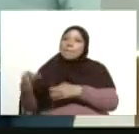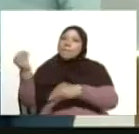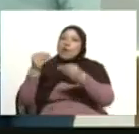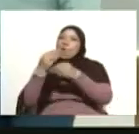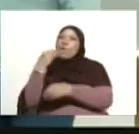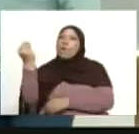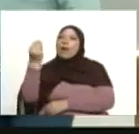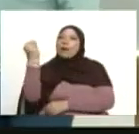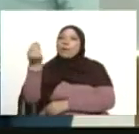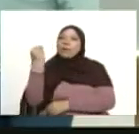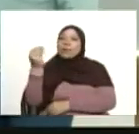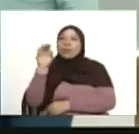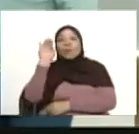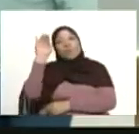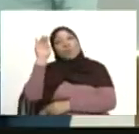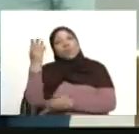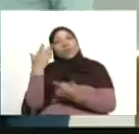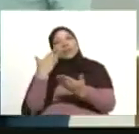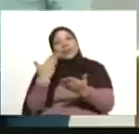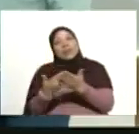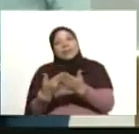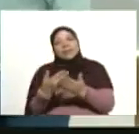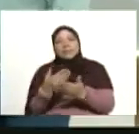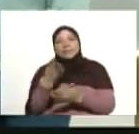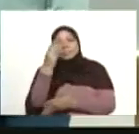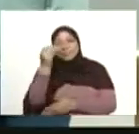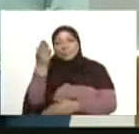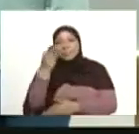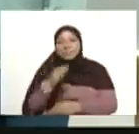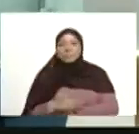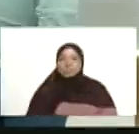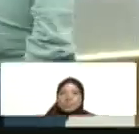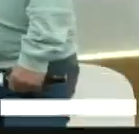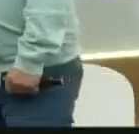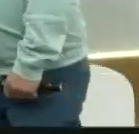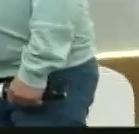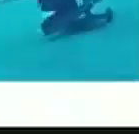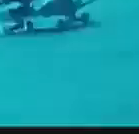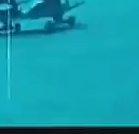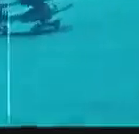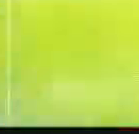juventud. Pa'lante, juventud. Gracias. Dios me lo bendiga. Adelante.